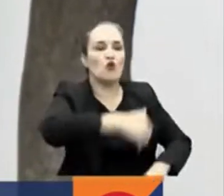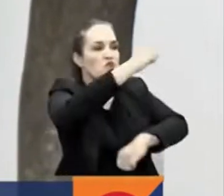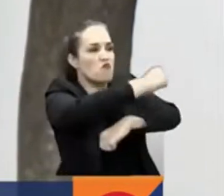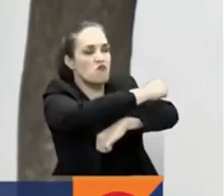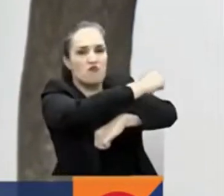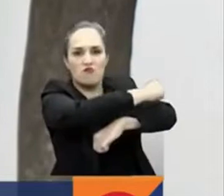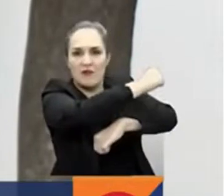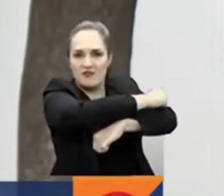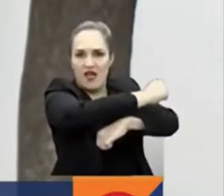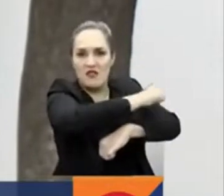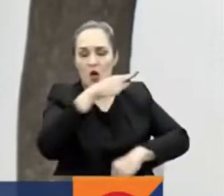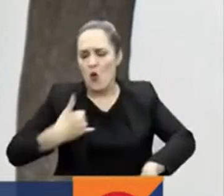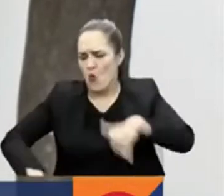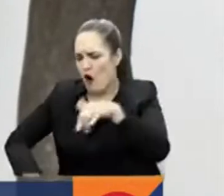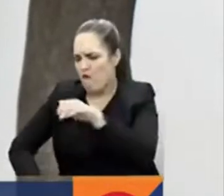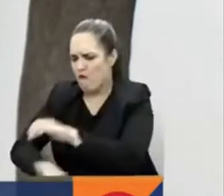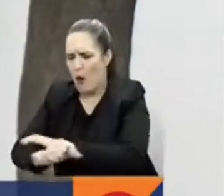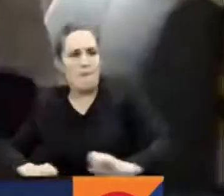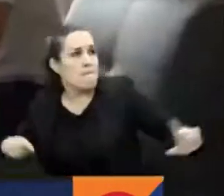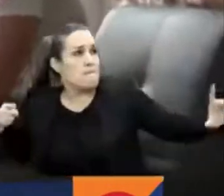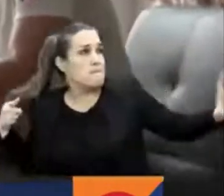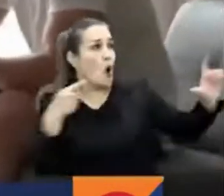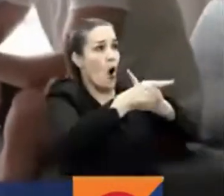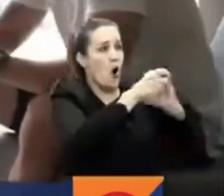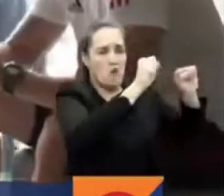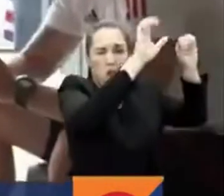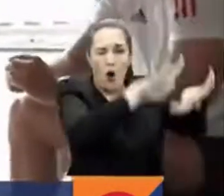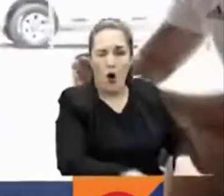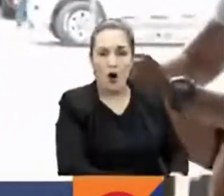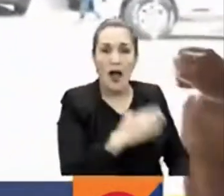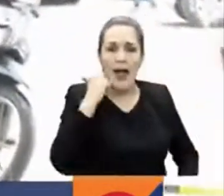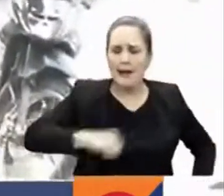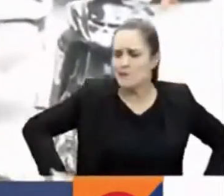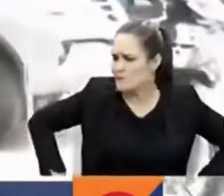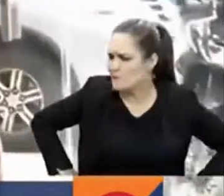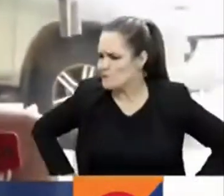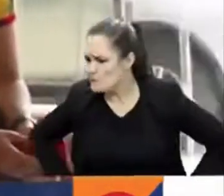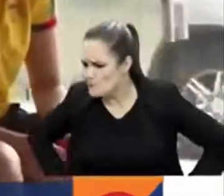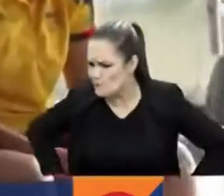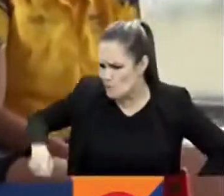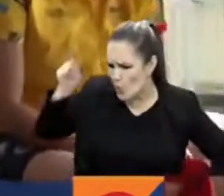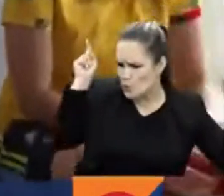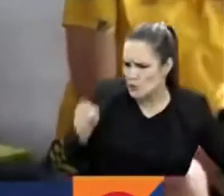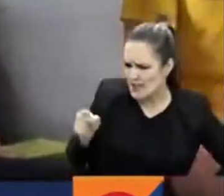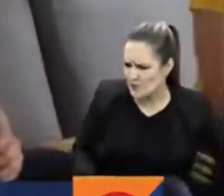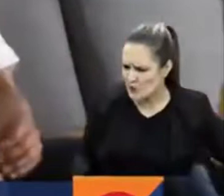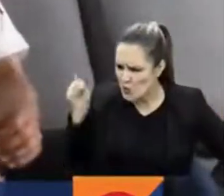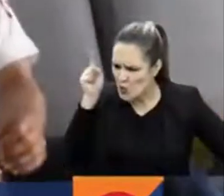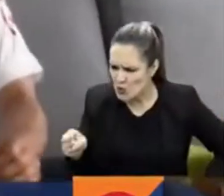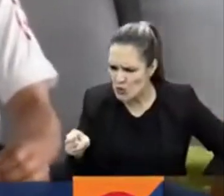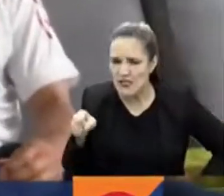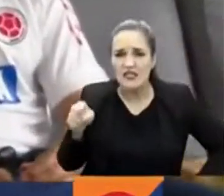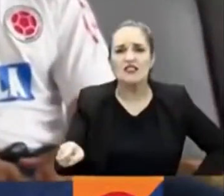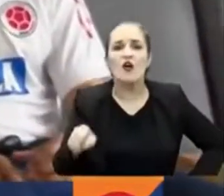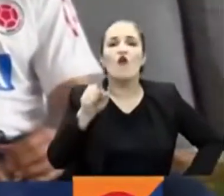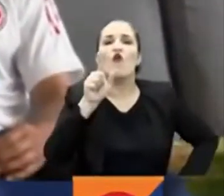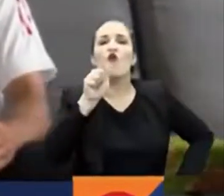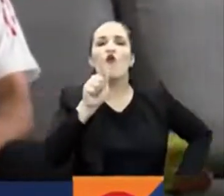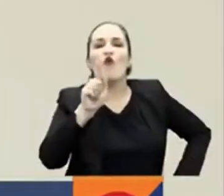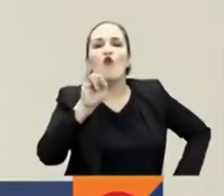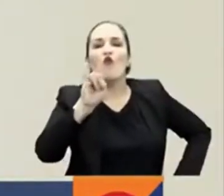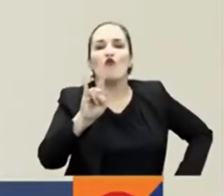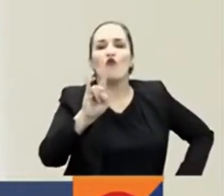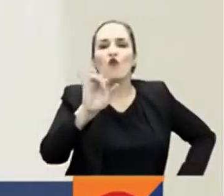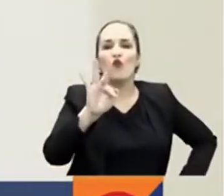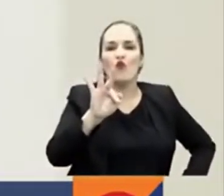sentamos y salió doña Ana Peláez y me señaló a mí y me dijo que eso tuvo que haber sido este fututo y así me dejaron